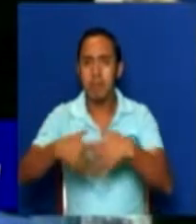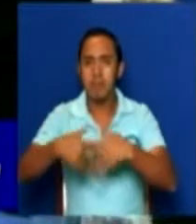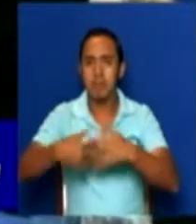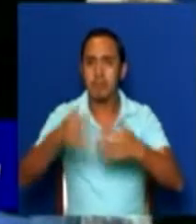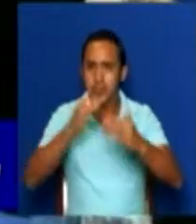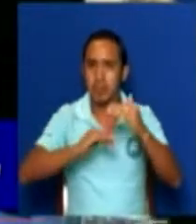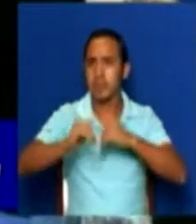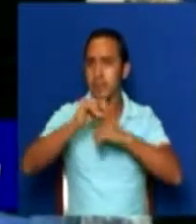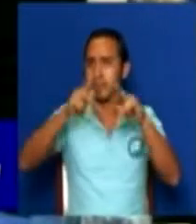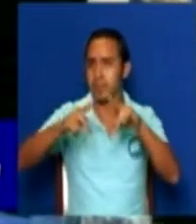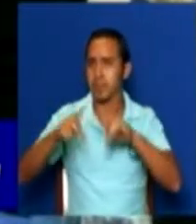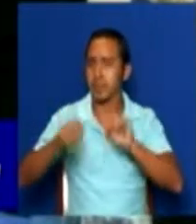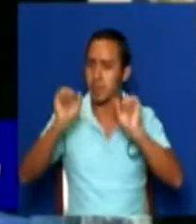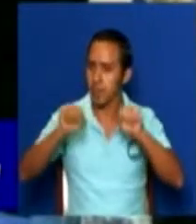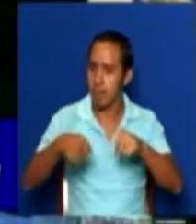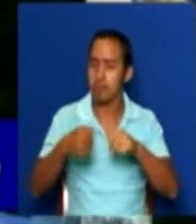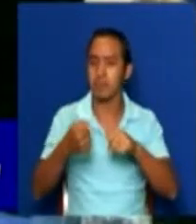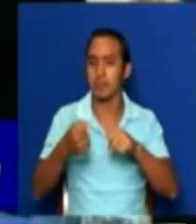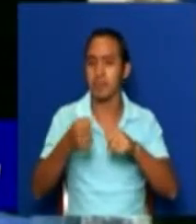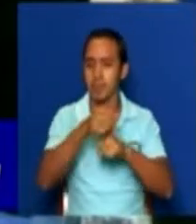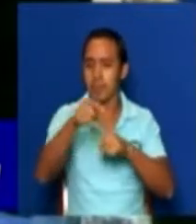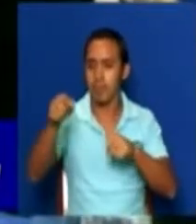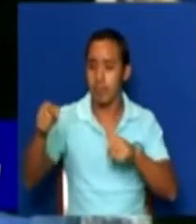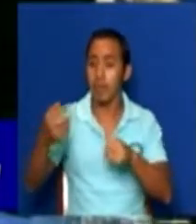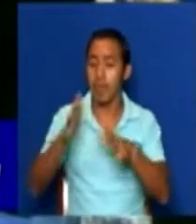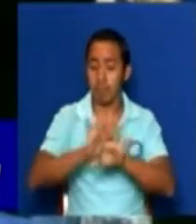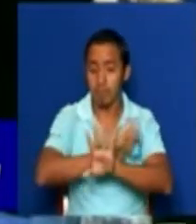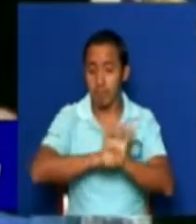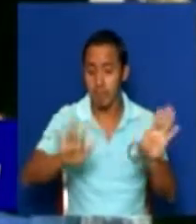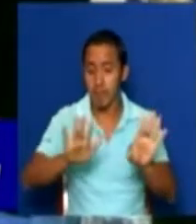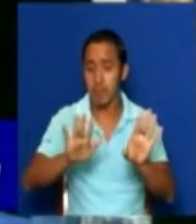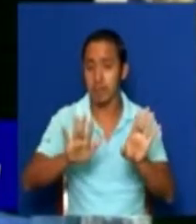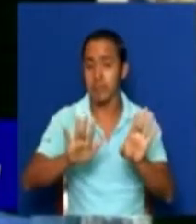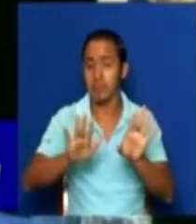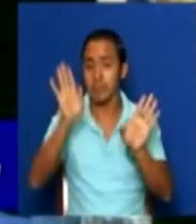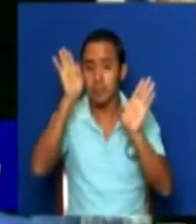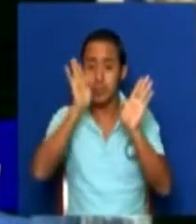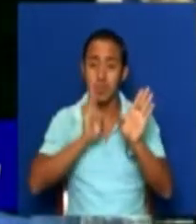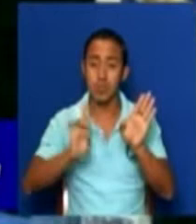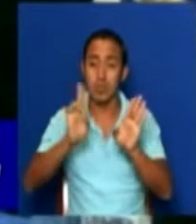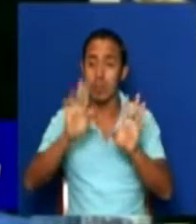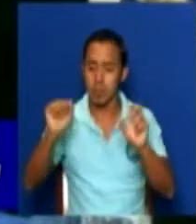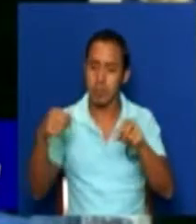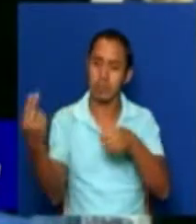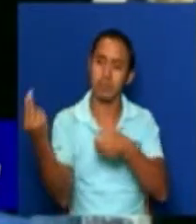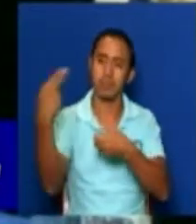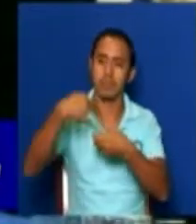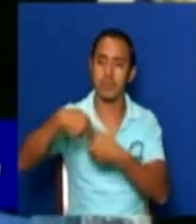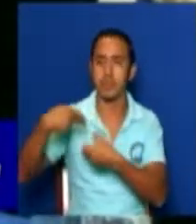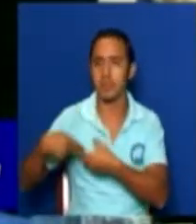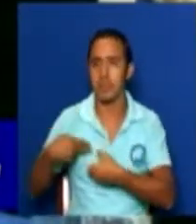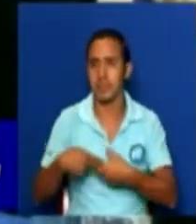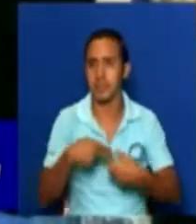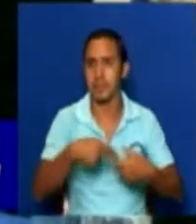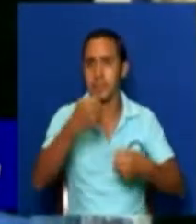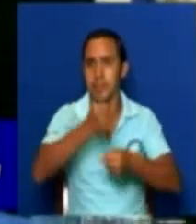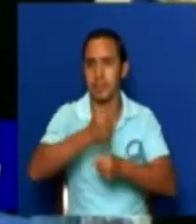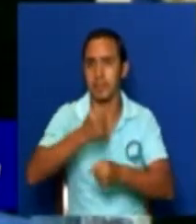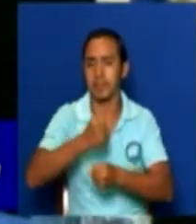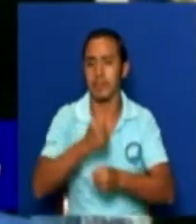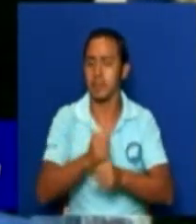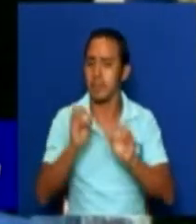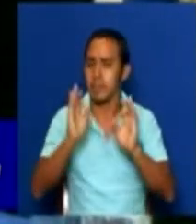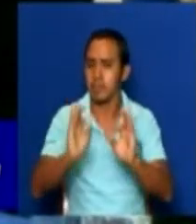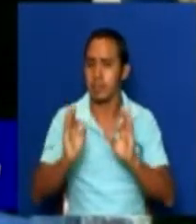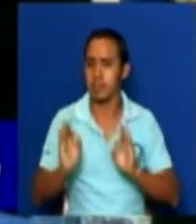y más de nuestros profesionales o todos nuestros profesionales se puedan insertar adecuadamente